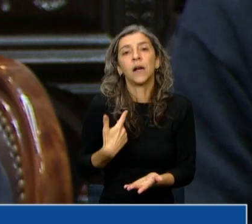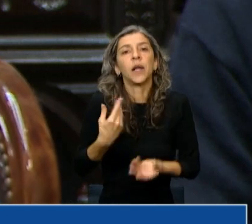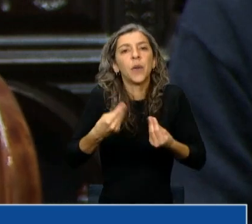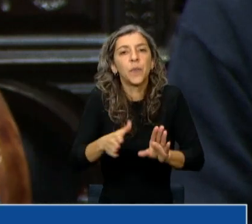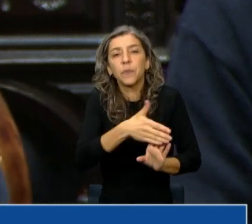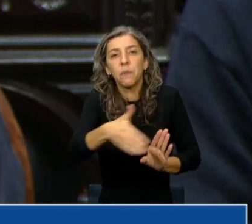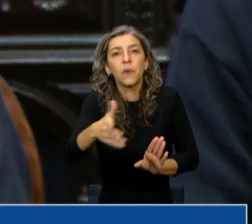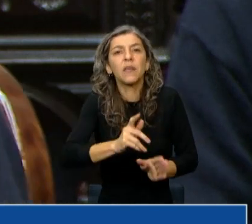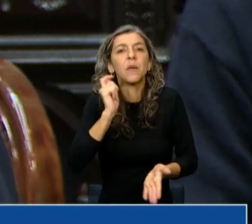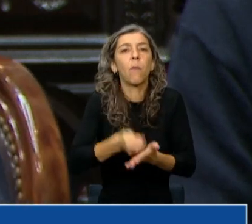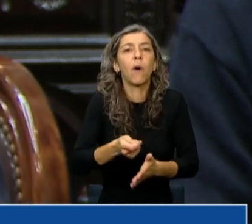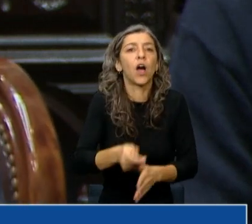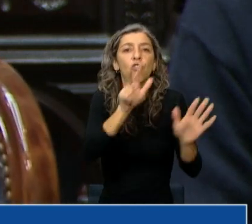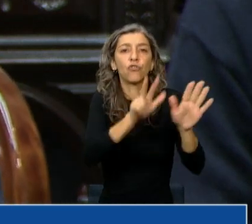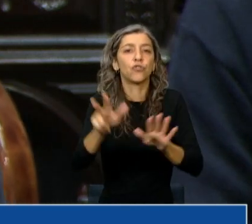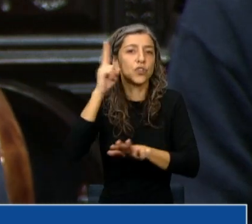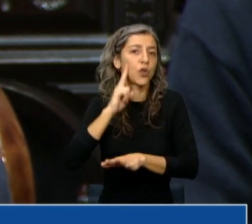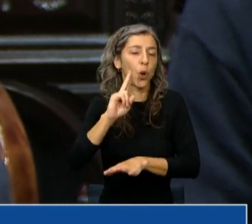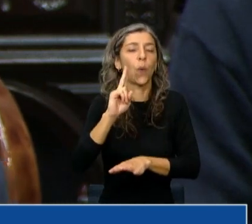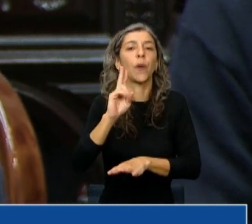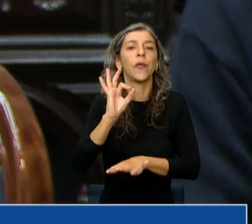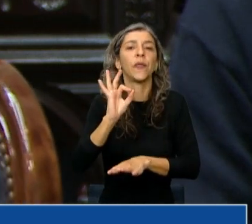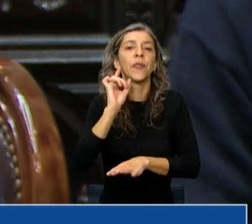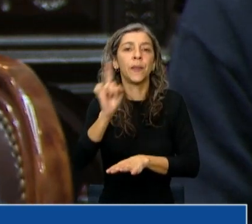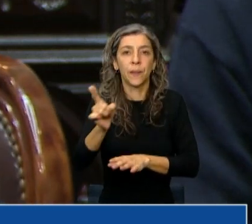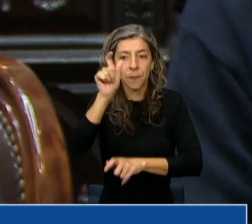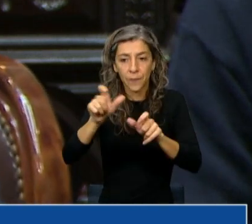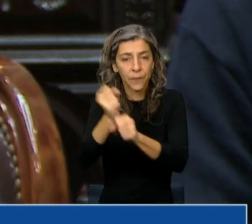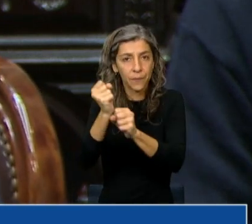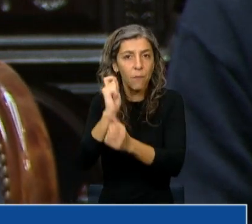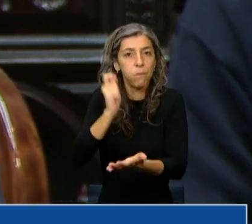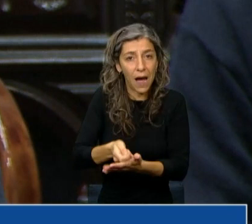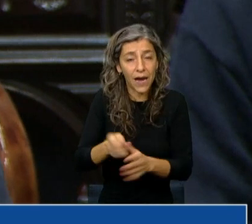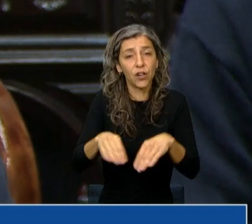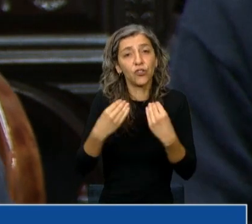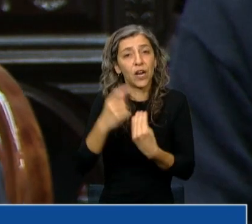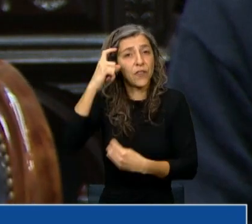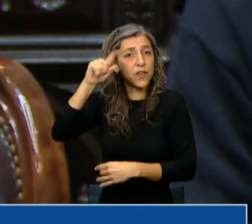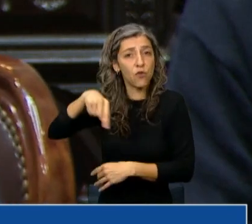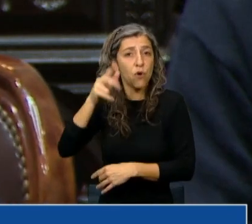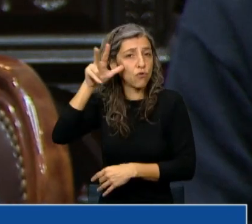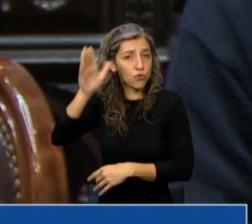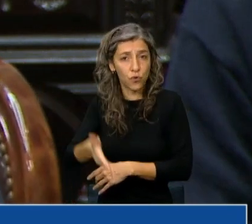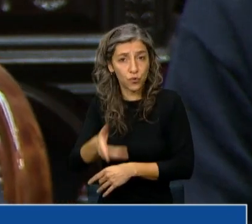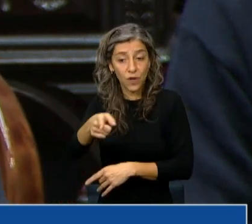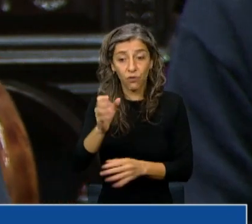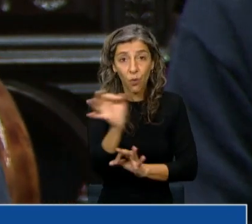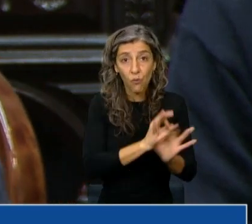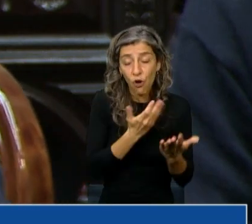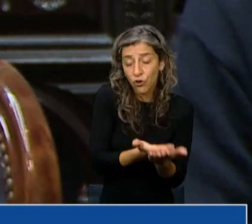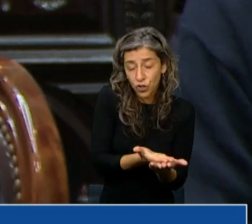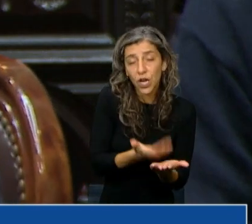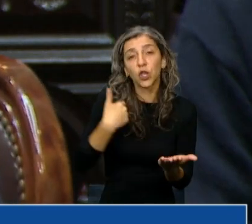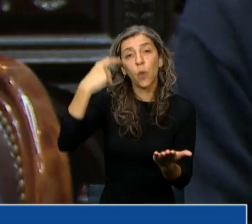a pagar 890.000 trabajadores, que es el 10,8%, y con este proyecto van a quedar alcanzados aproximadamente,